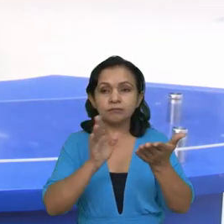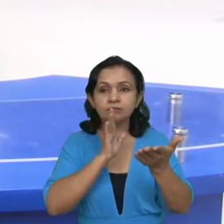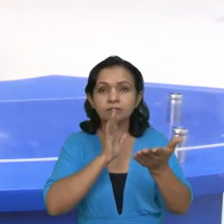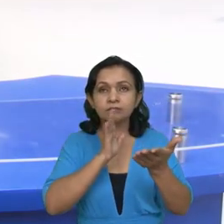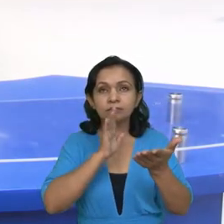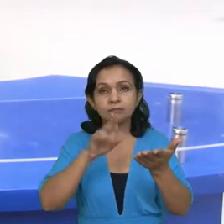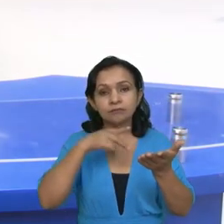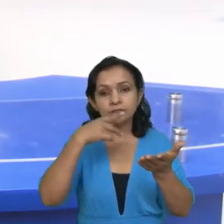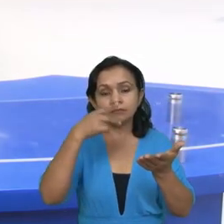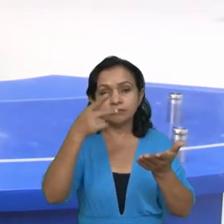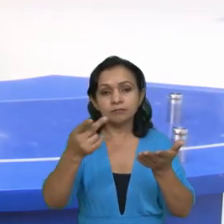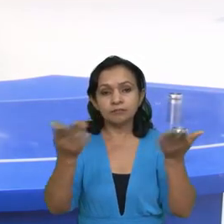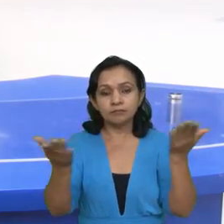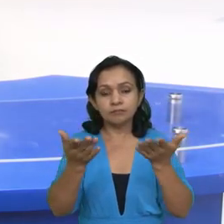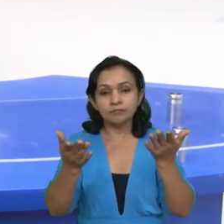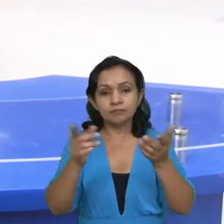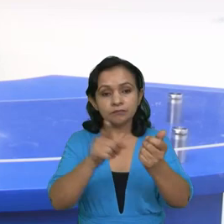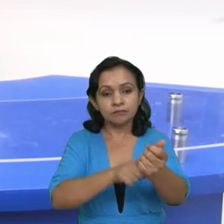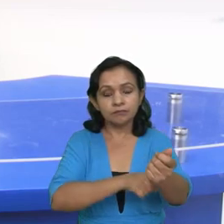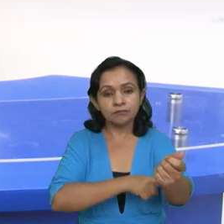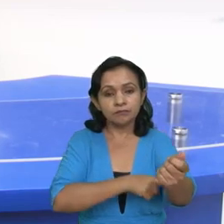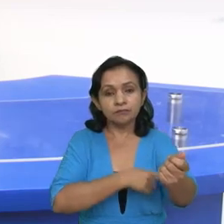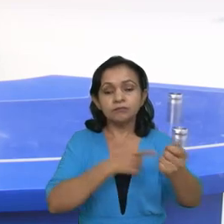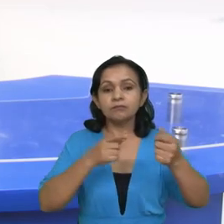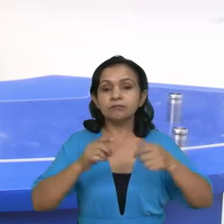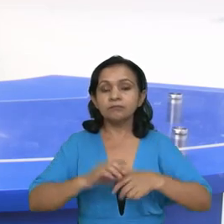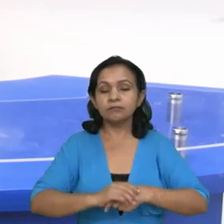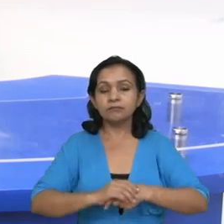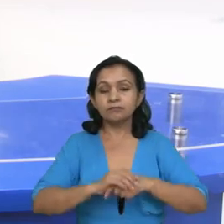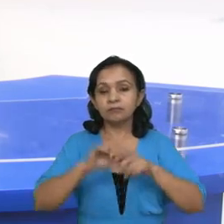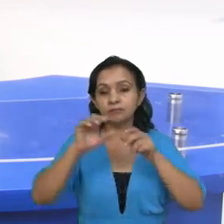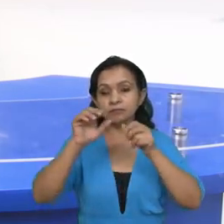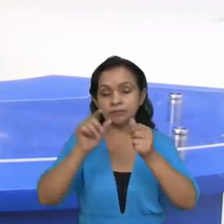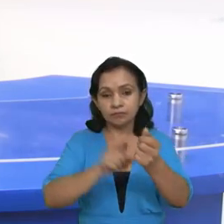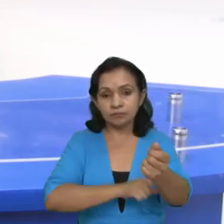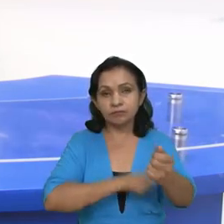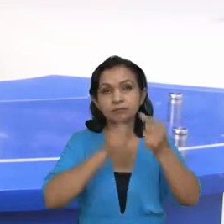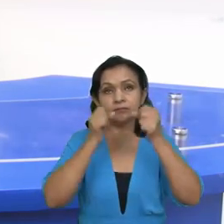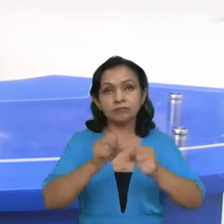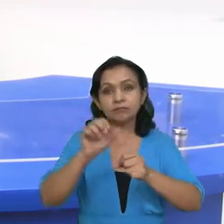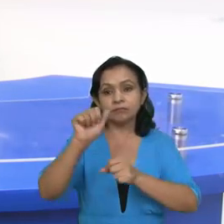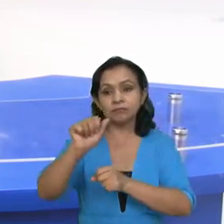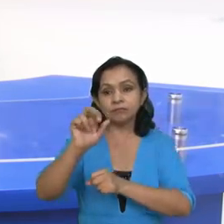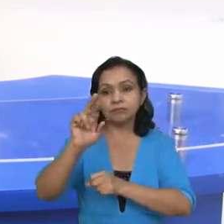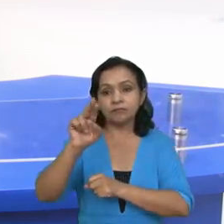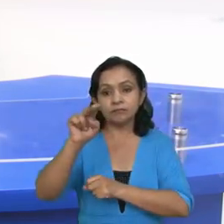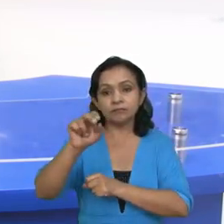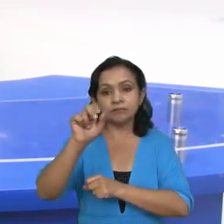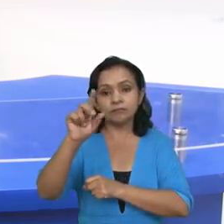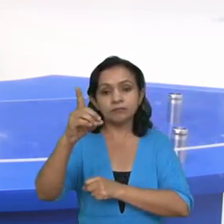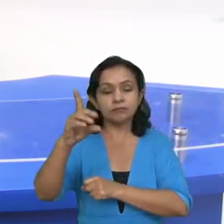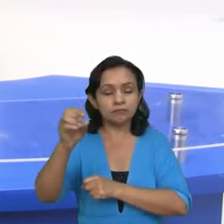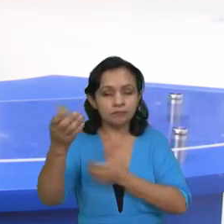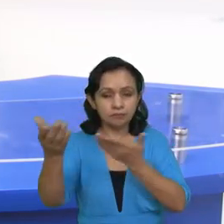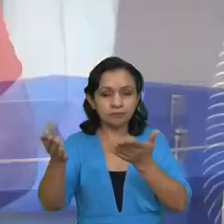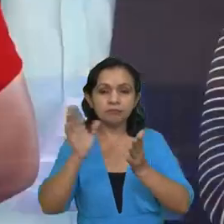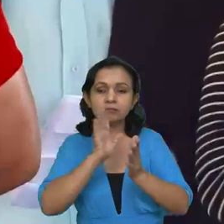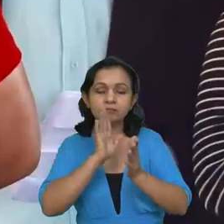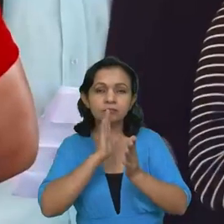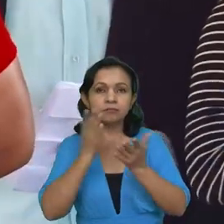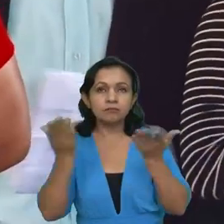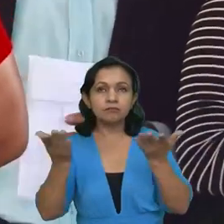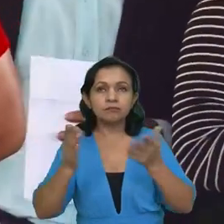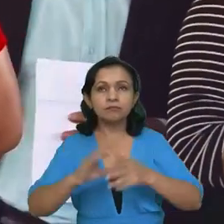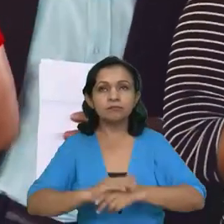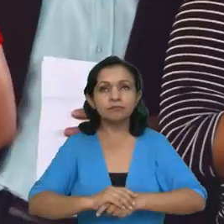palabras del hermano de arnold lo cual sergio cuando escuchemos lo que él nos dice